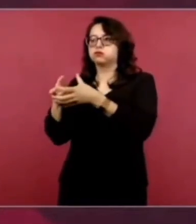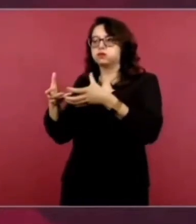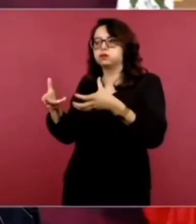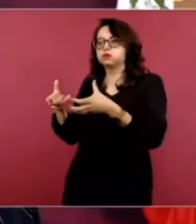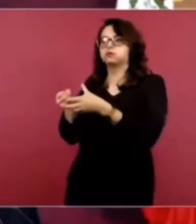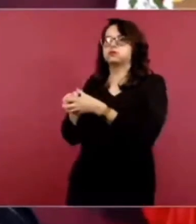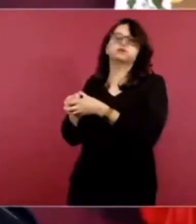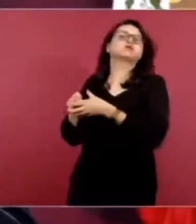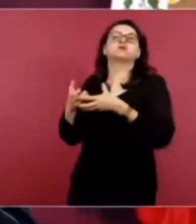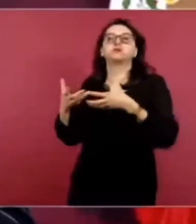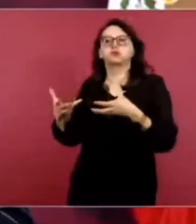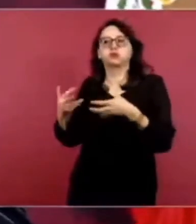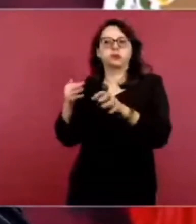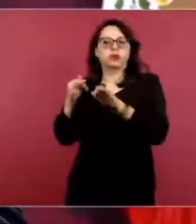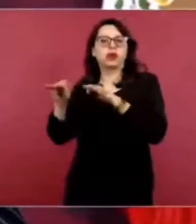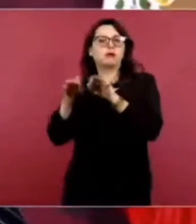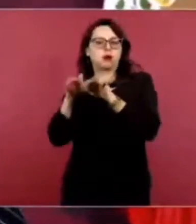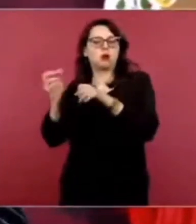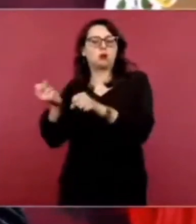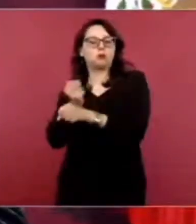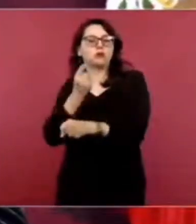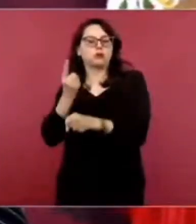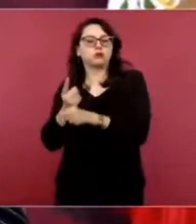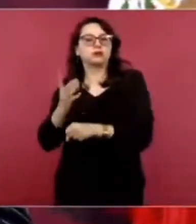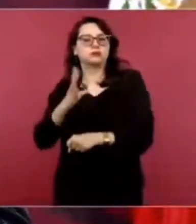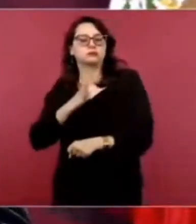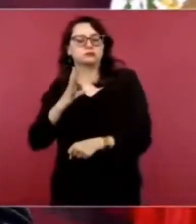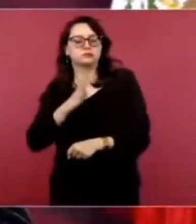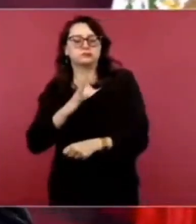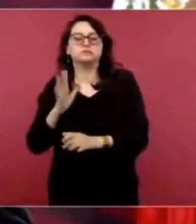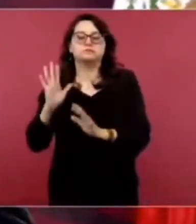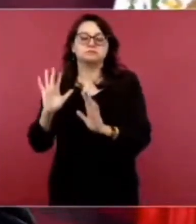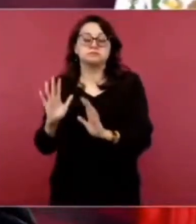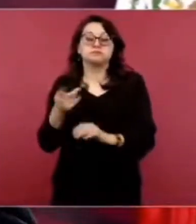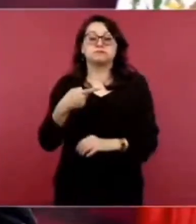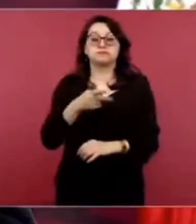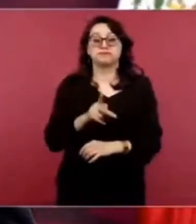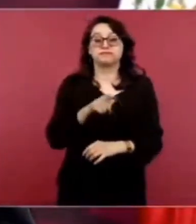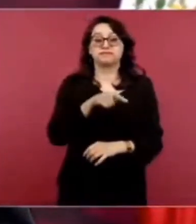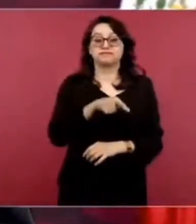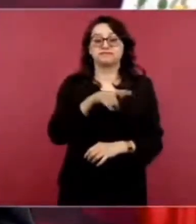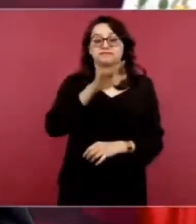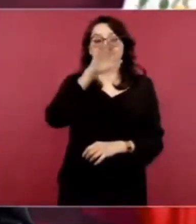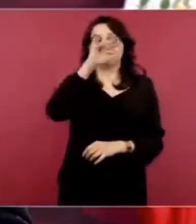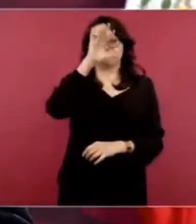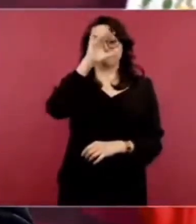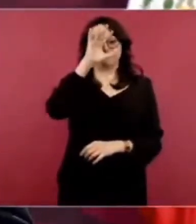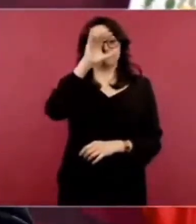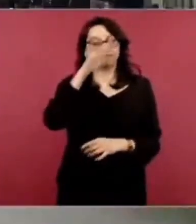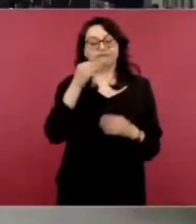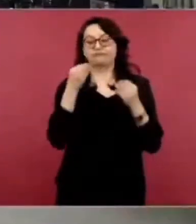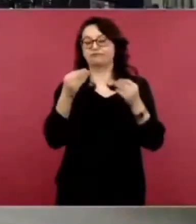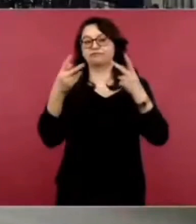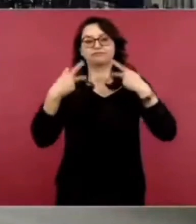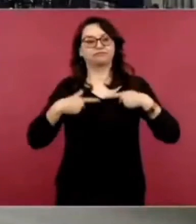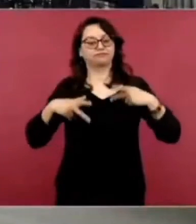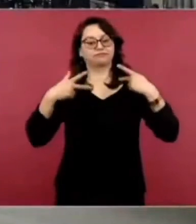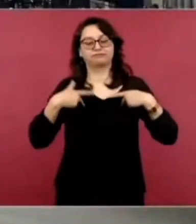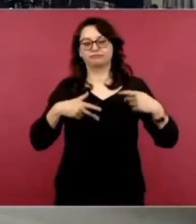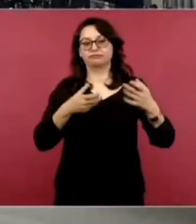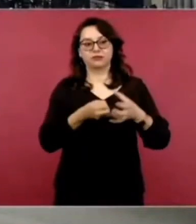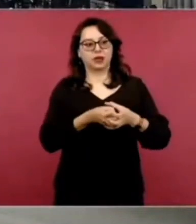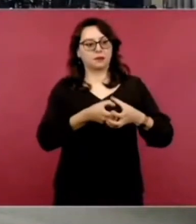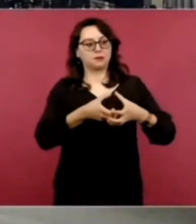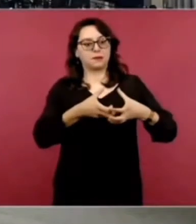afortunadamente. Pero bueno, hay crecimiento y va a seguir habiendo crecimiento en Nuevo